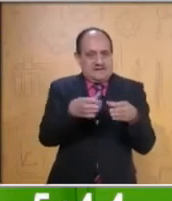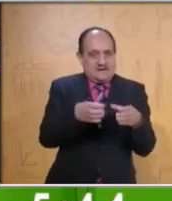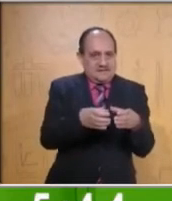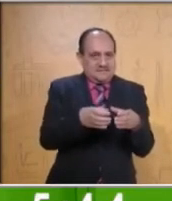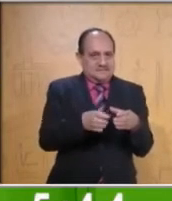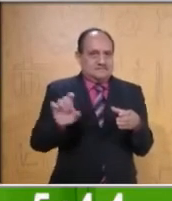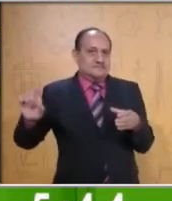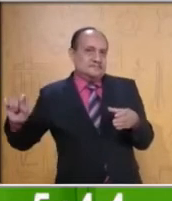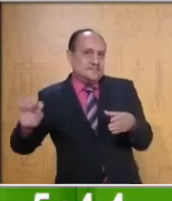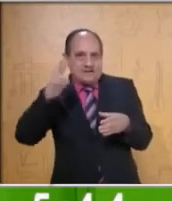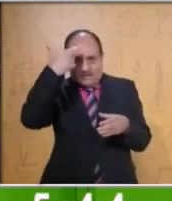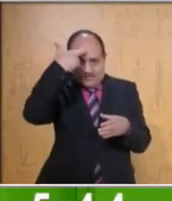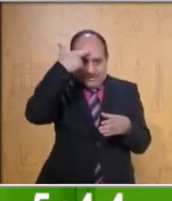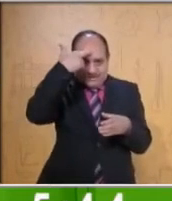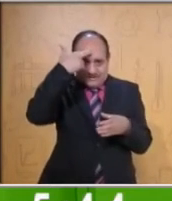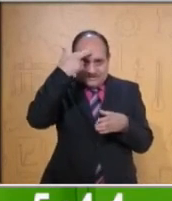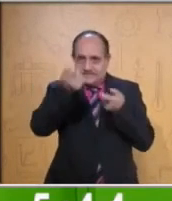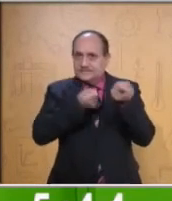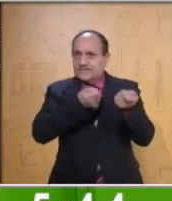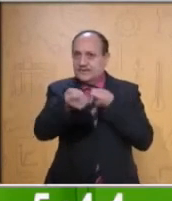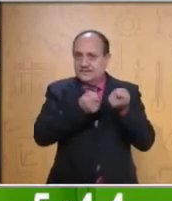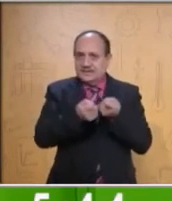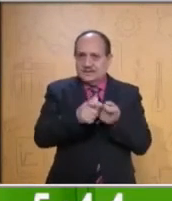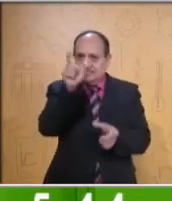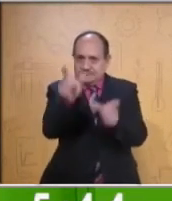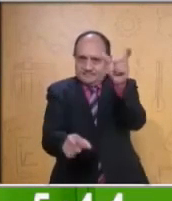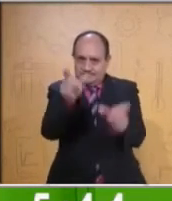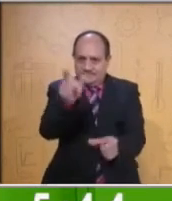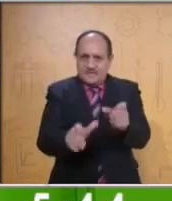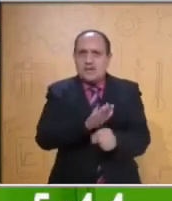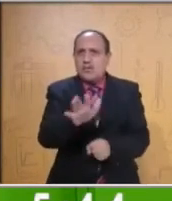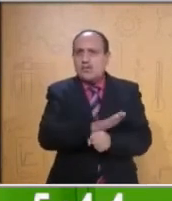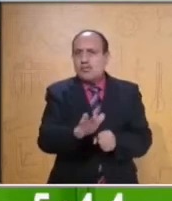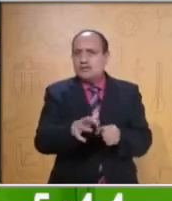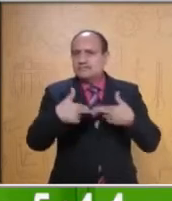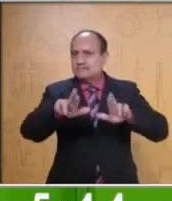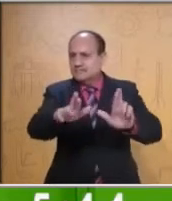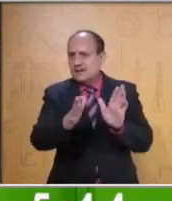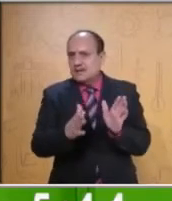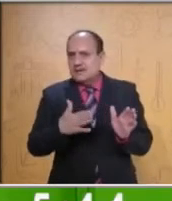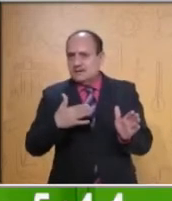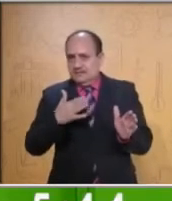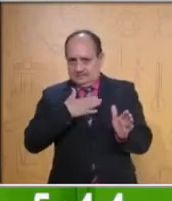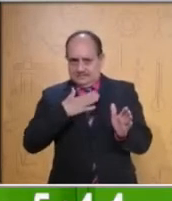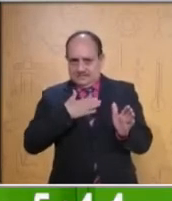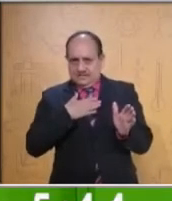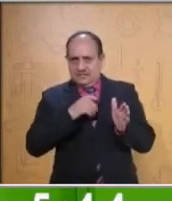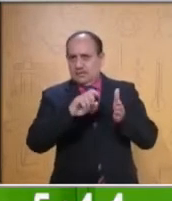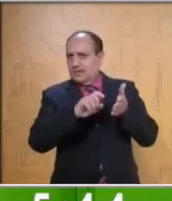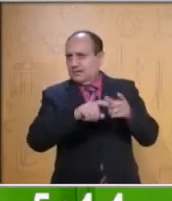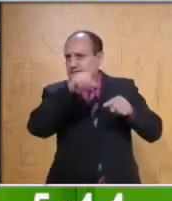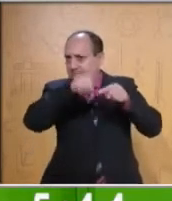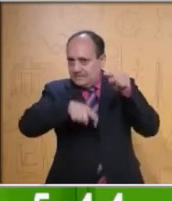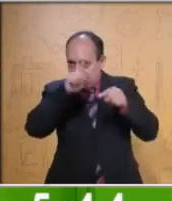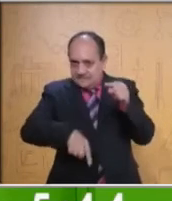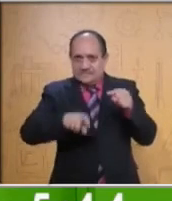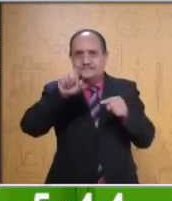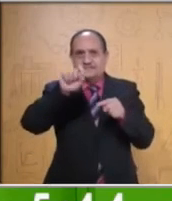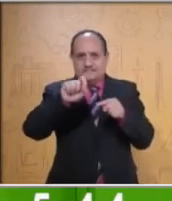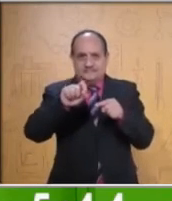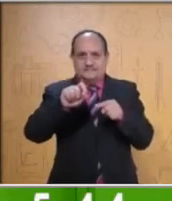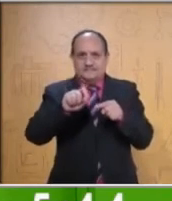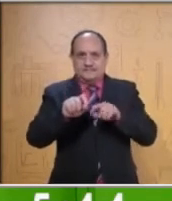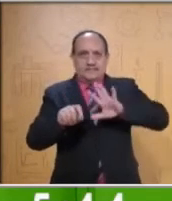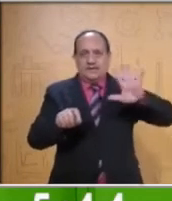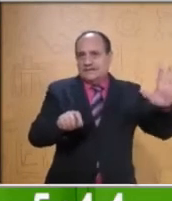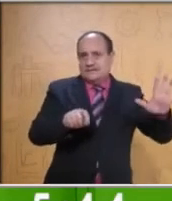y acuérdense que las medidas de tendencia central estamos viendo cuál representa, pues yo voy a establecer y voy a quitar ahí el 20 y voy a quitar